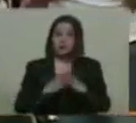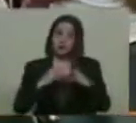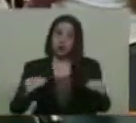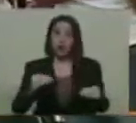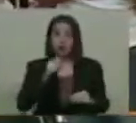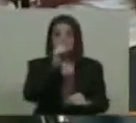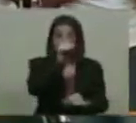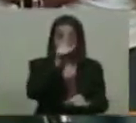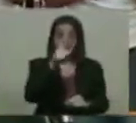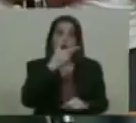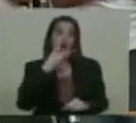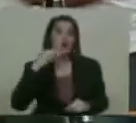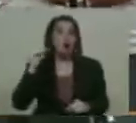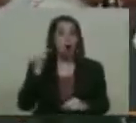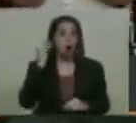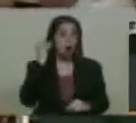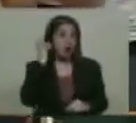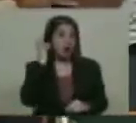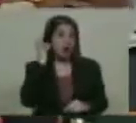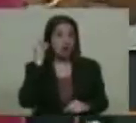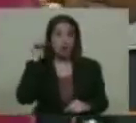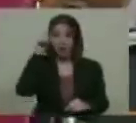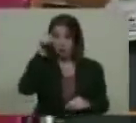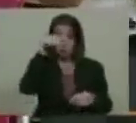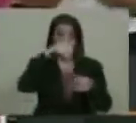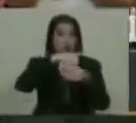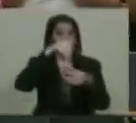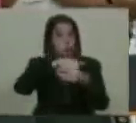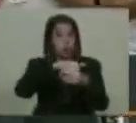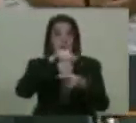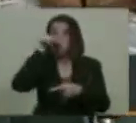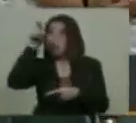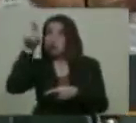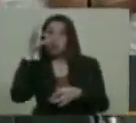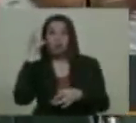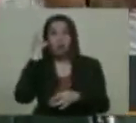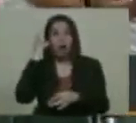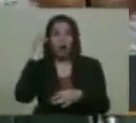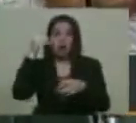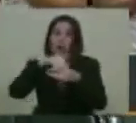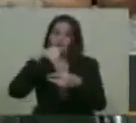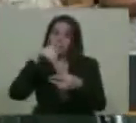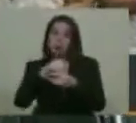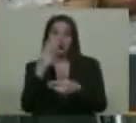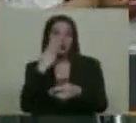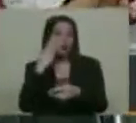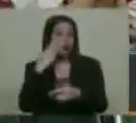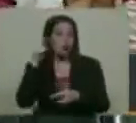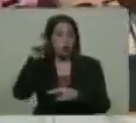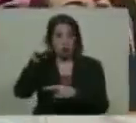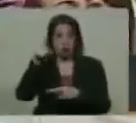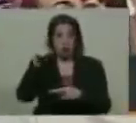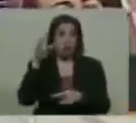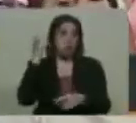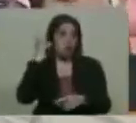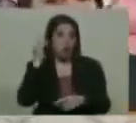tú, muchacha, con tu voto, tú, mujer, madre, mujer,